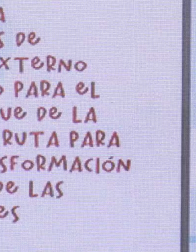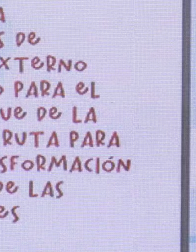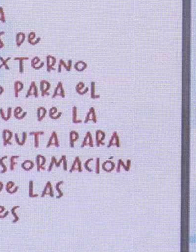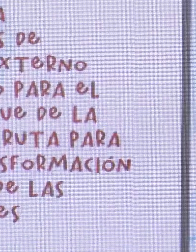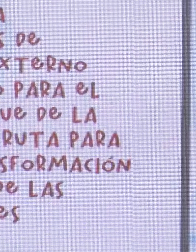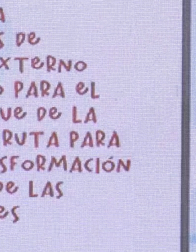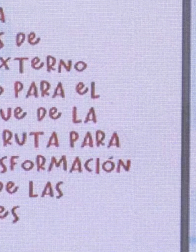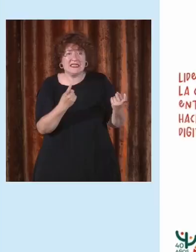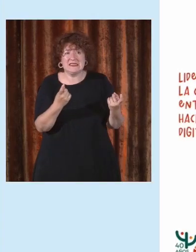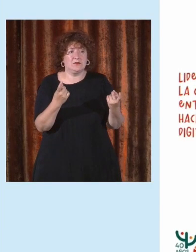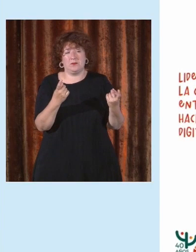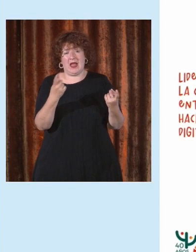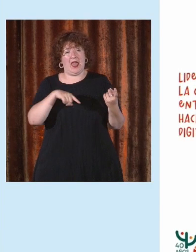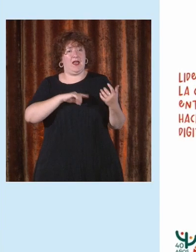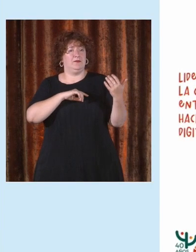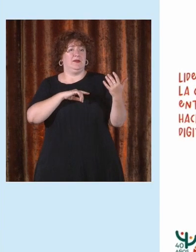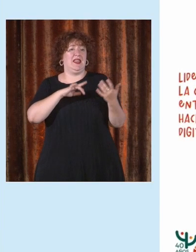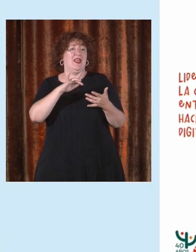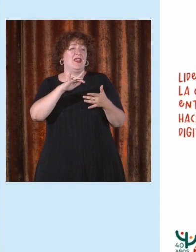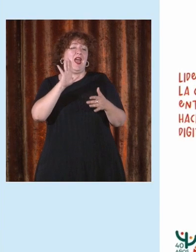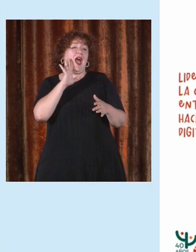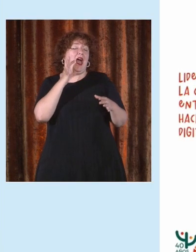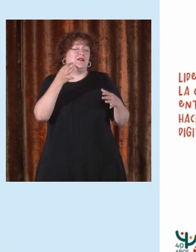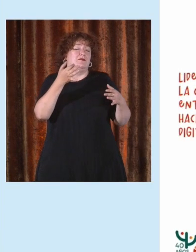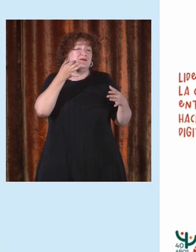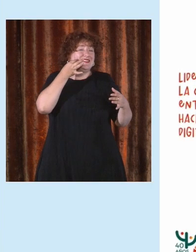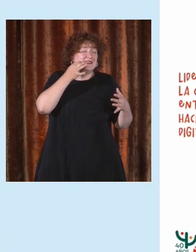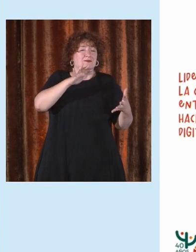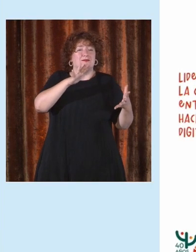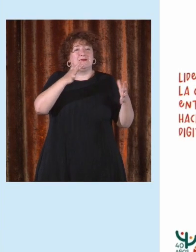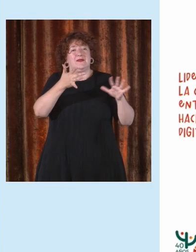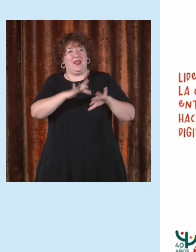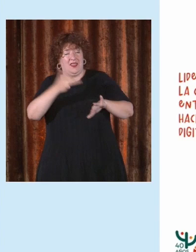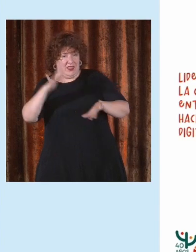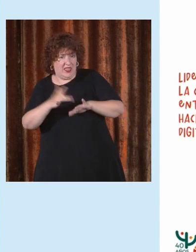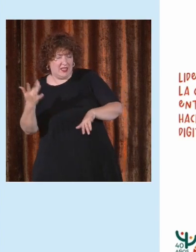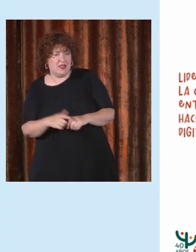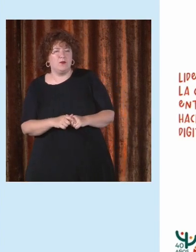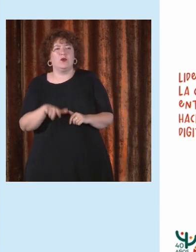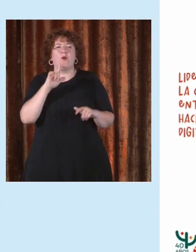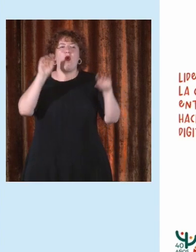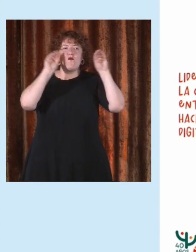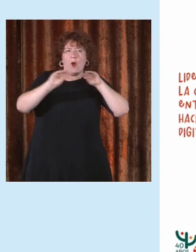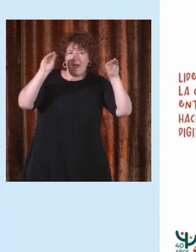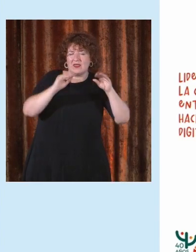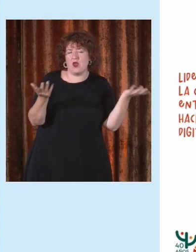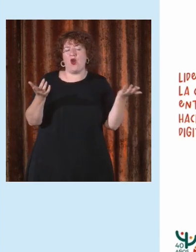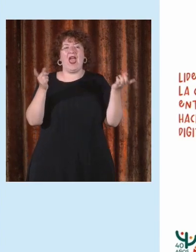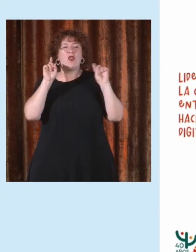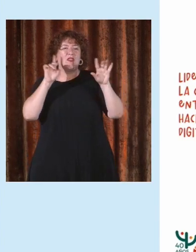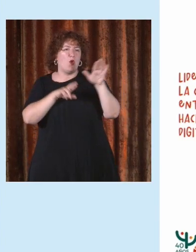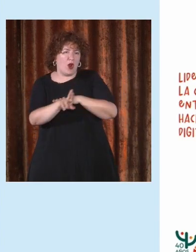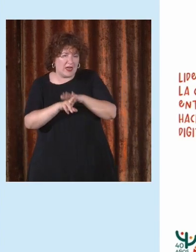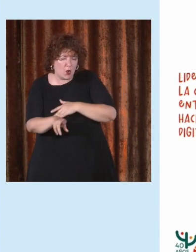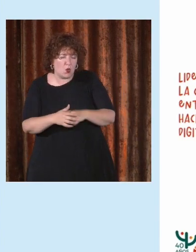vayáis a necesitar en vuestro proceso de transformación digital. Vais a tener formación, recursos educativos, por supuesto, y